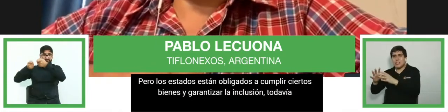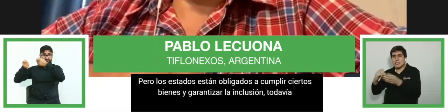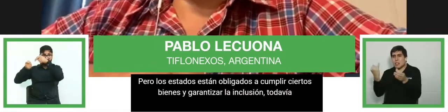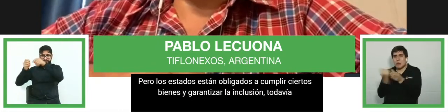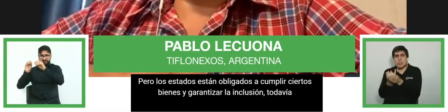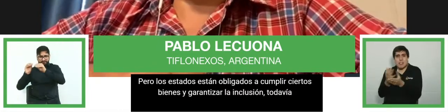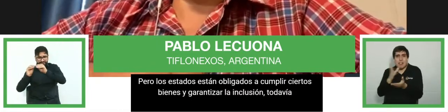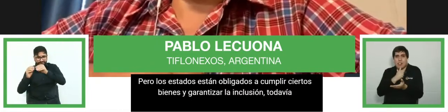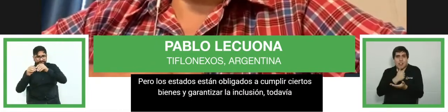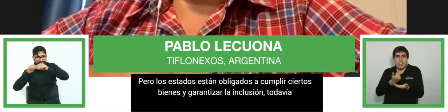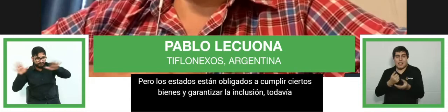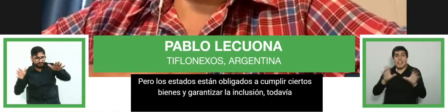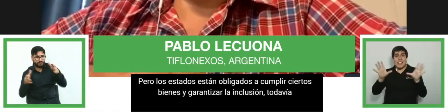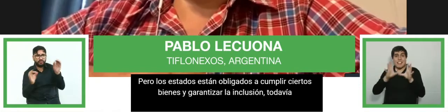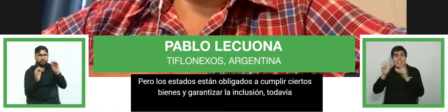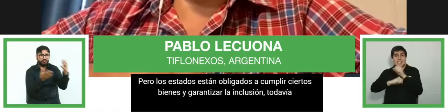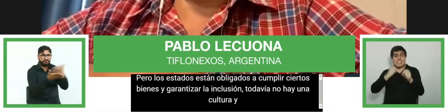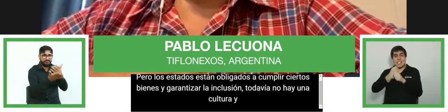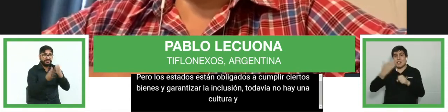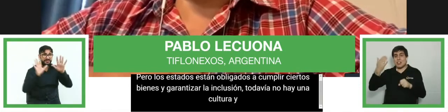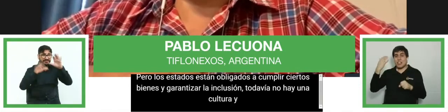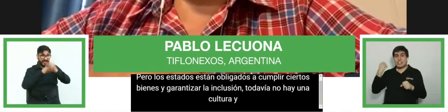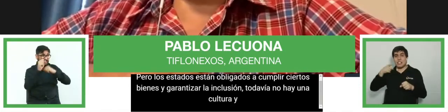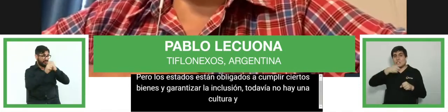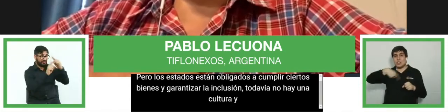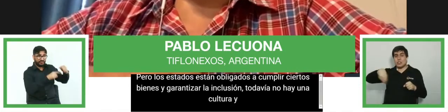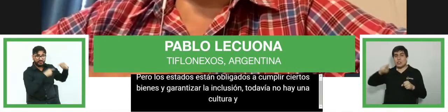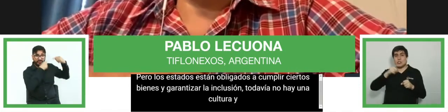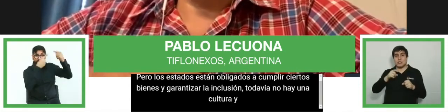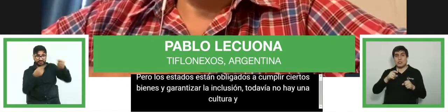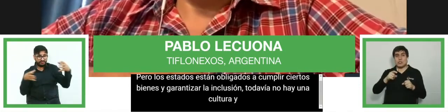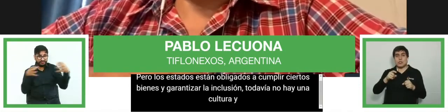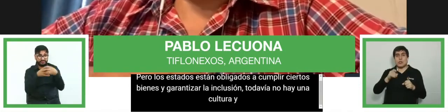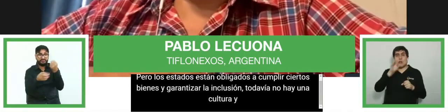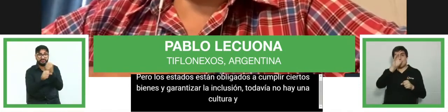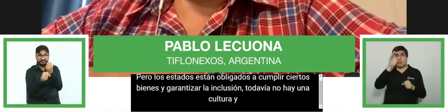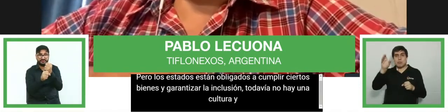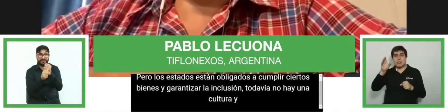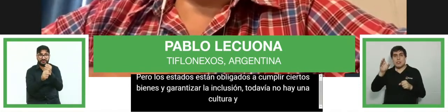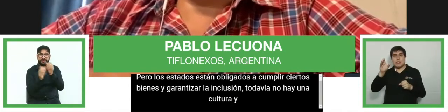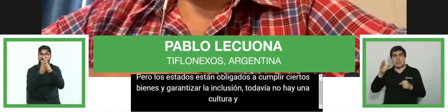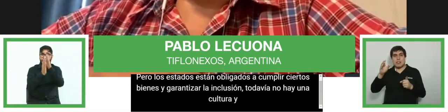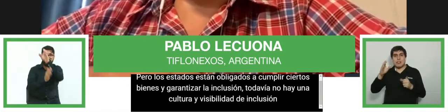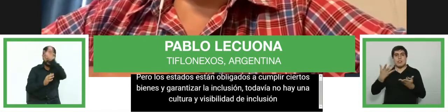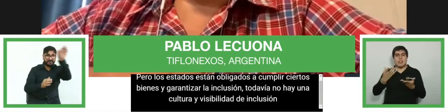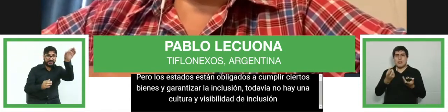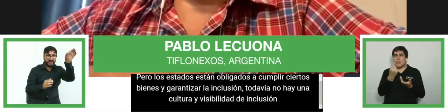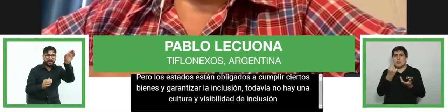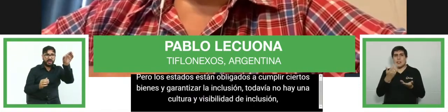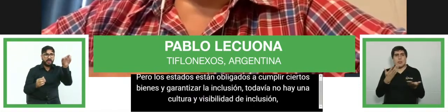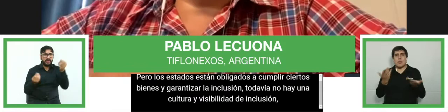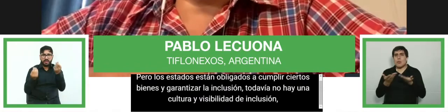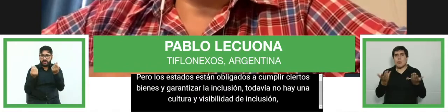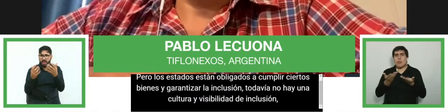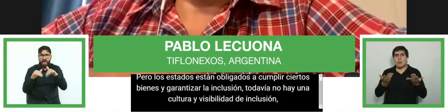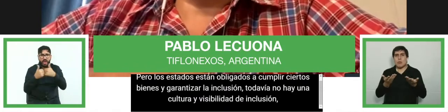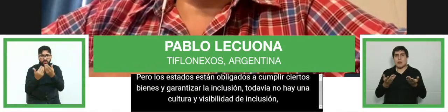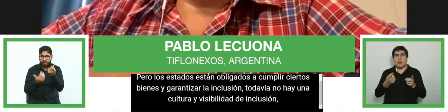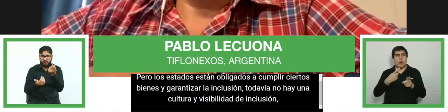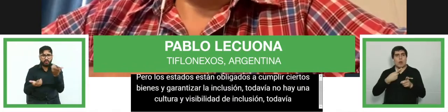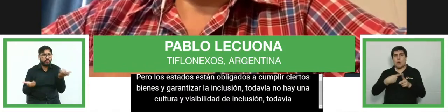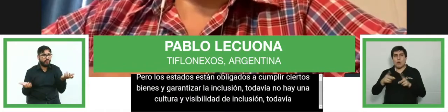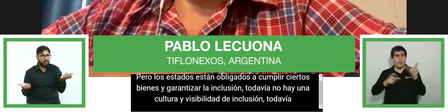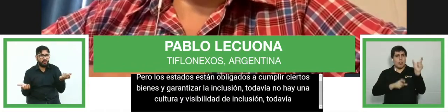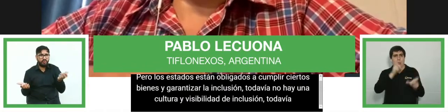10 años que estamos con un proyecto de libros escolares accesibles que se debe financiar principalmente por financiadores externos,